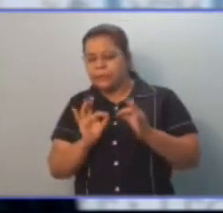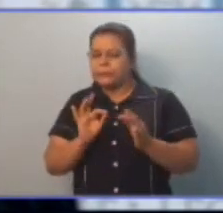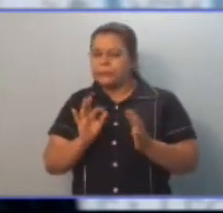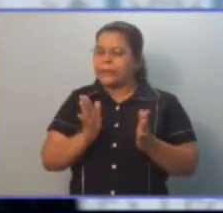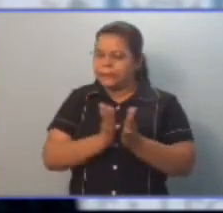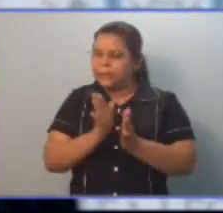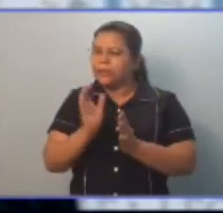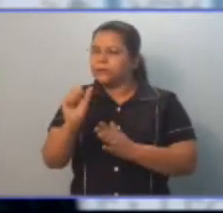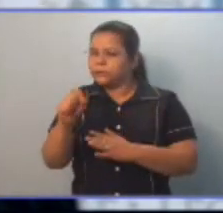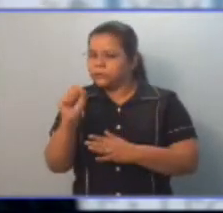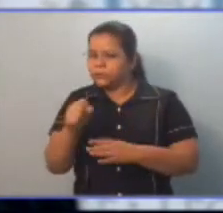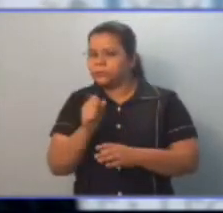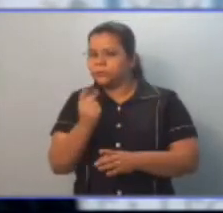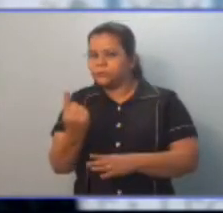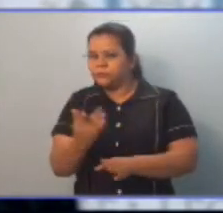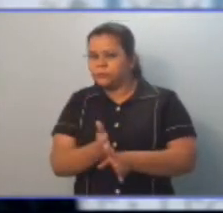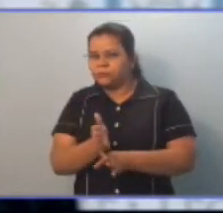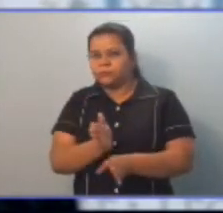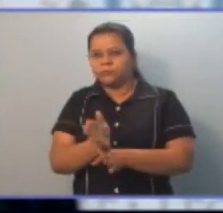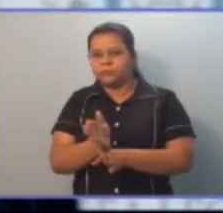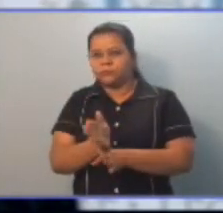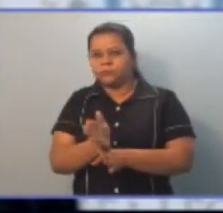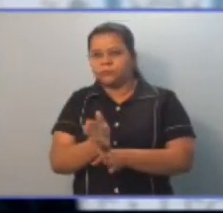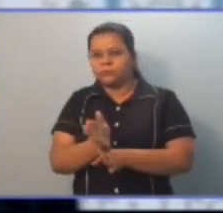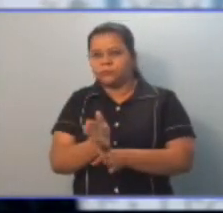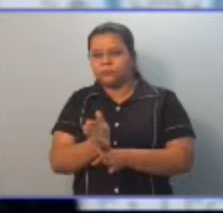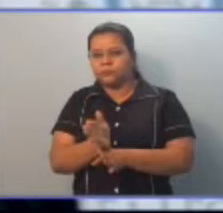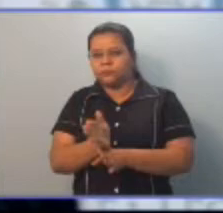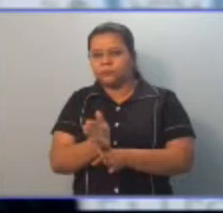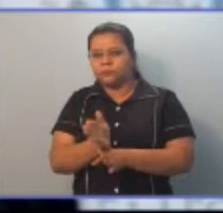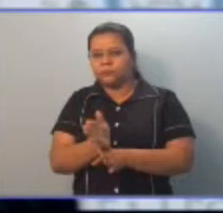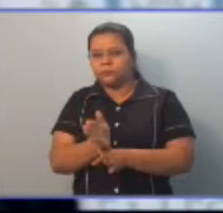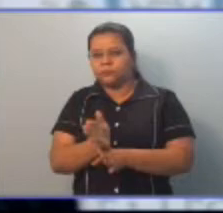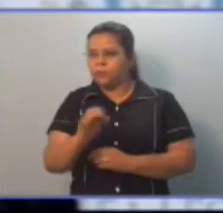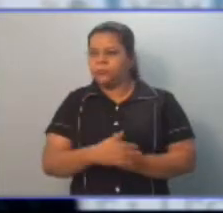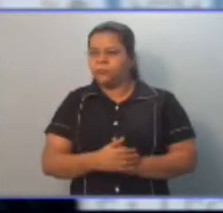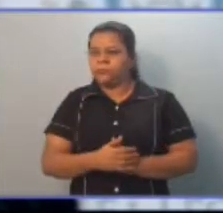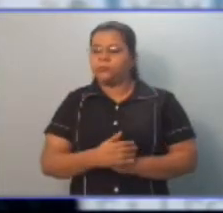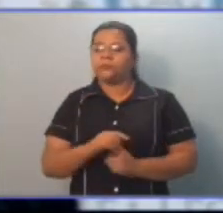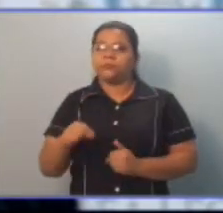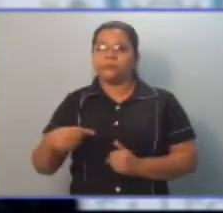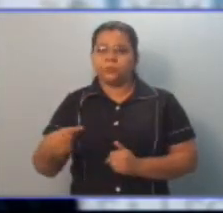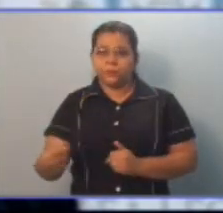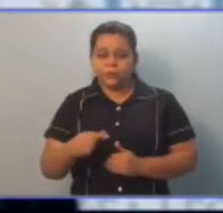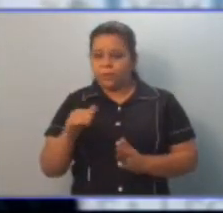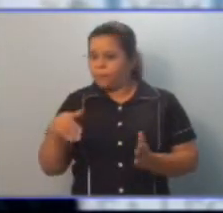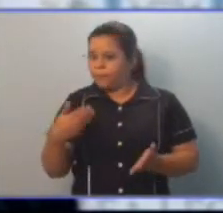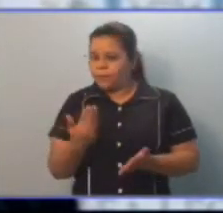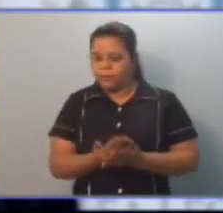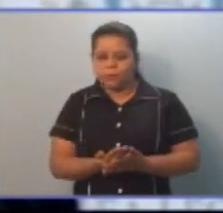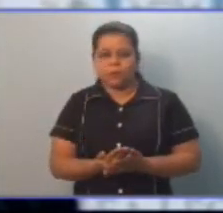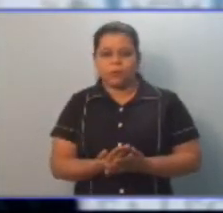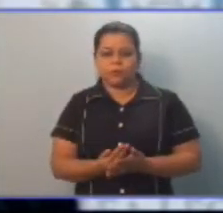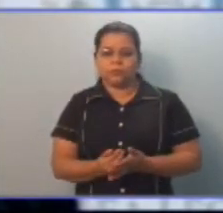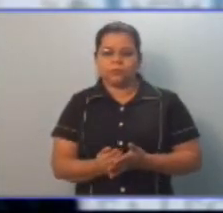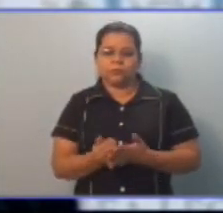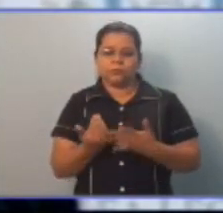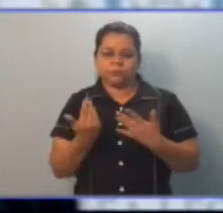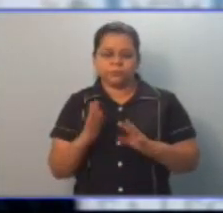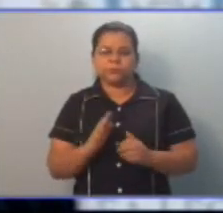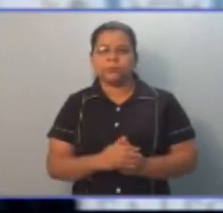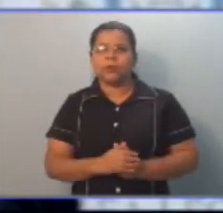es que sí, son profesionales y hacen su trabajo de la mejor manera, pero siempre toda regla tiene una excepción y es la que ustedes ya